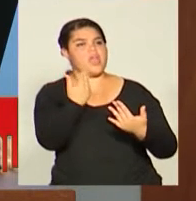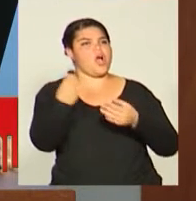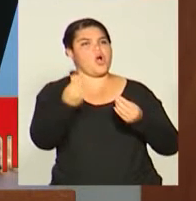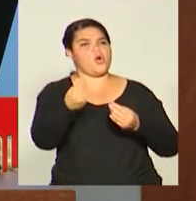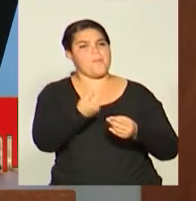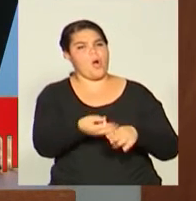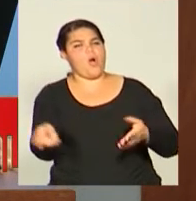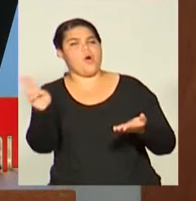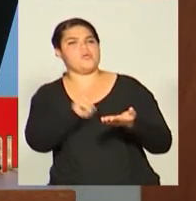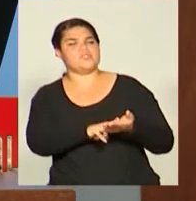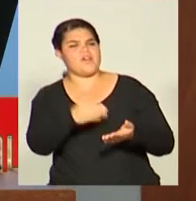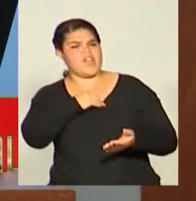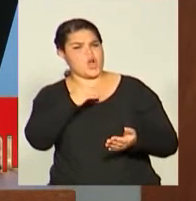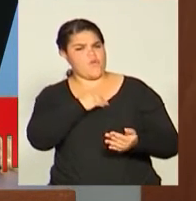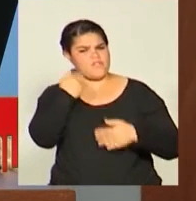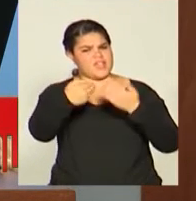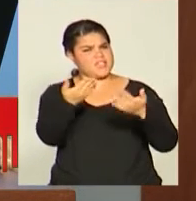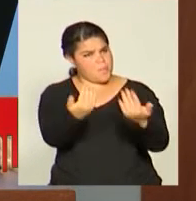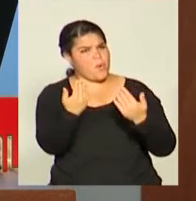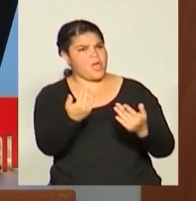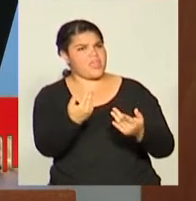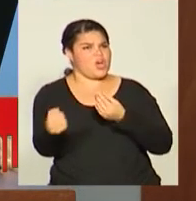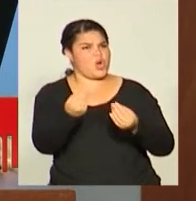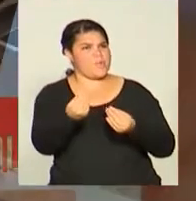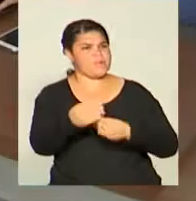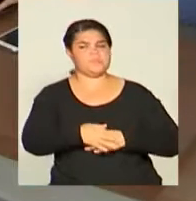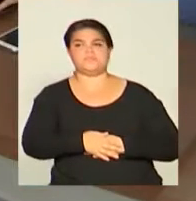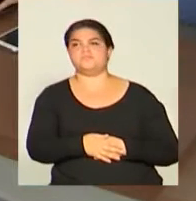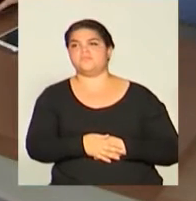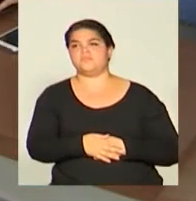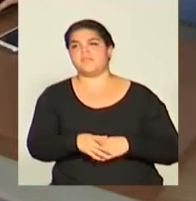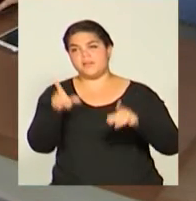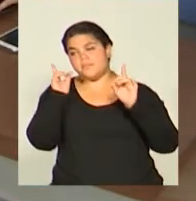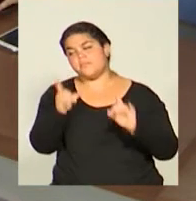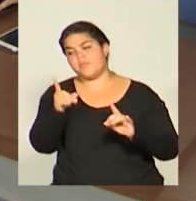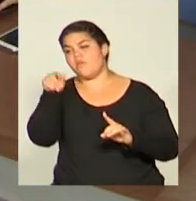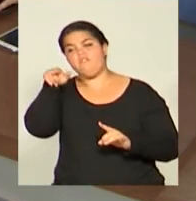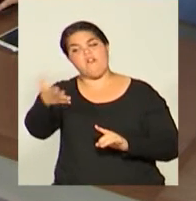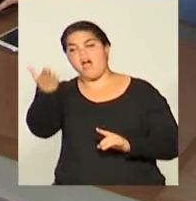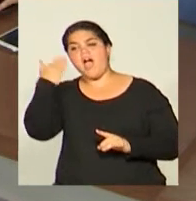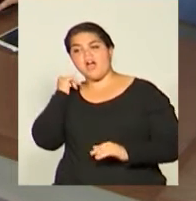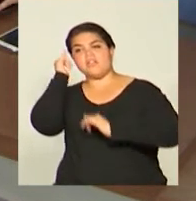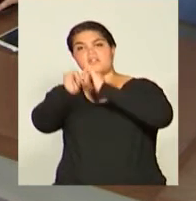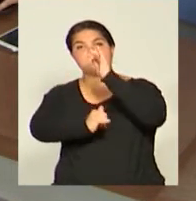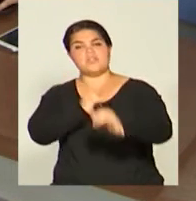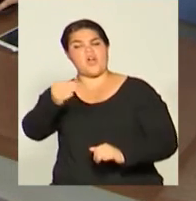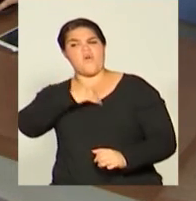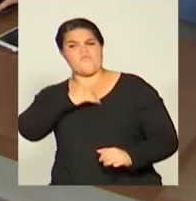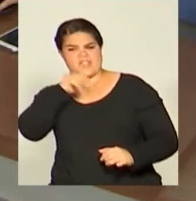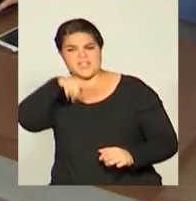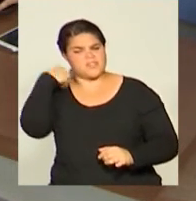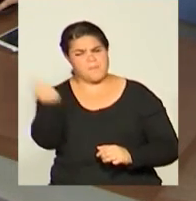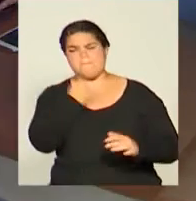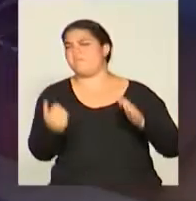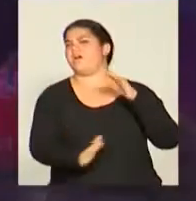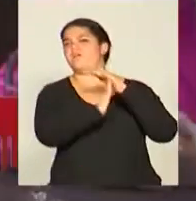reconstruye esta confianza de los mercados? Como vos muy bien decís, la confianza es clave, porque si no, a la devaluación que